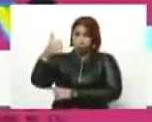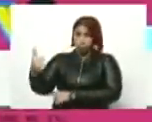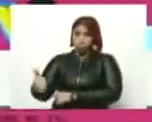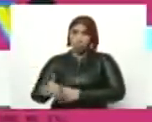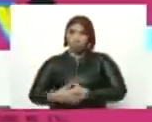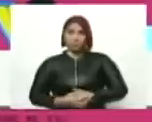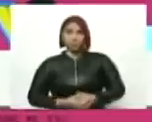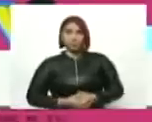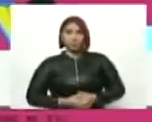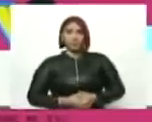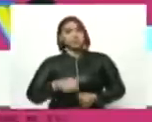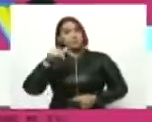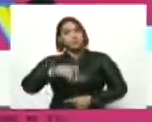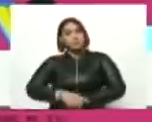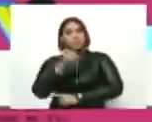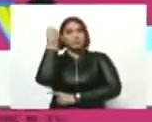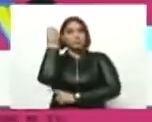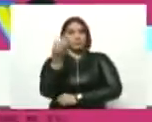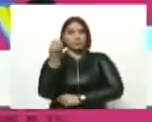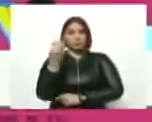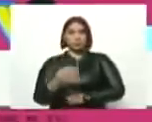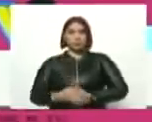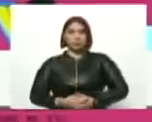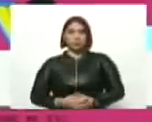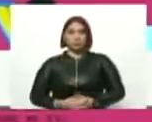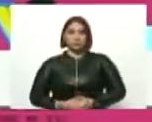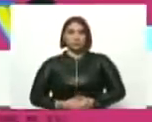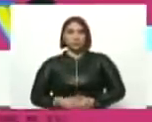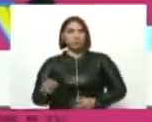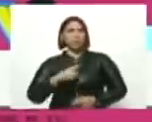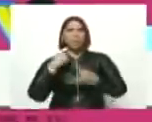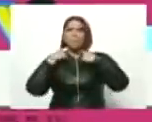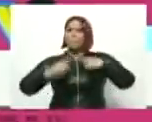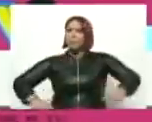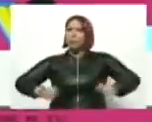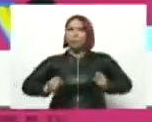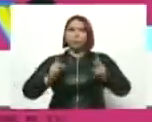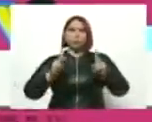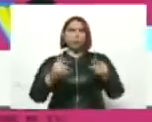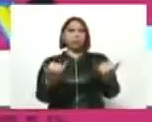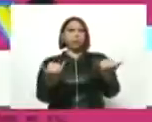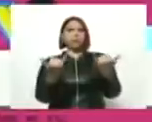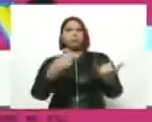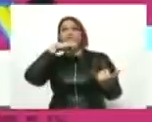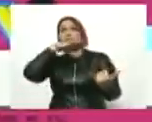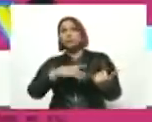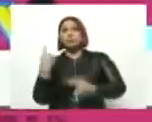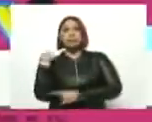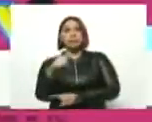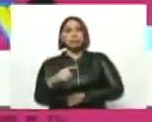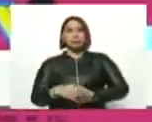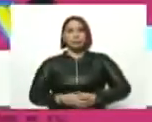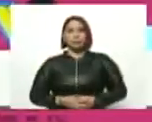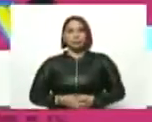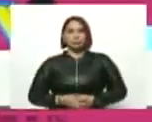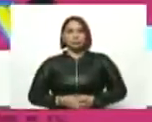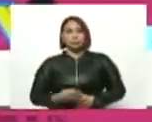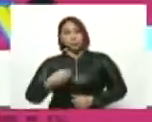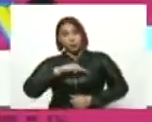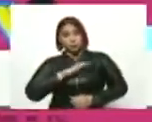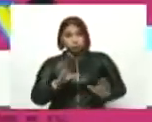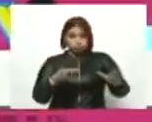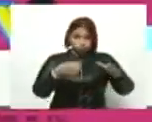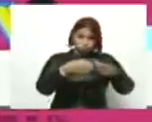compañeros y compañeras, en este Congreso. No perdamos la oportunidad histórica que tenemos. Nuestro